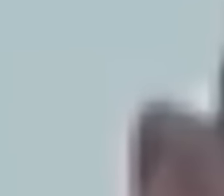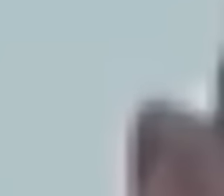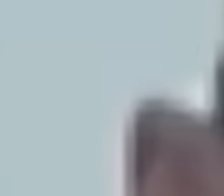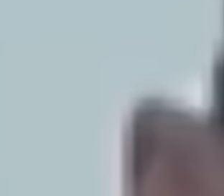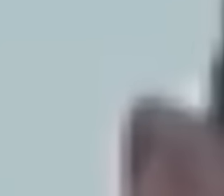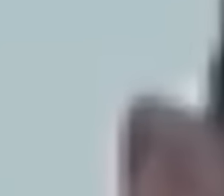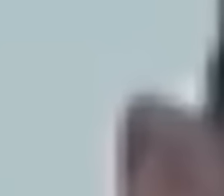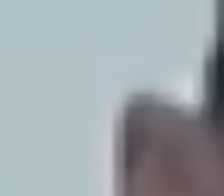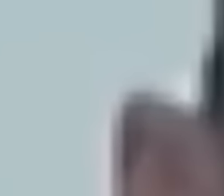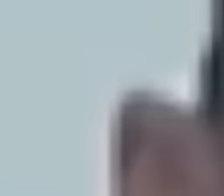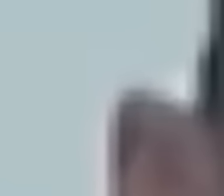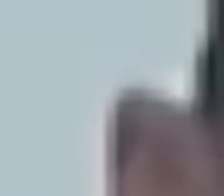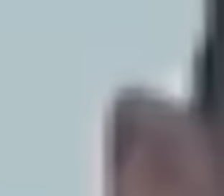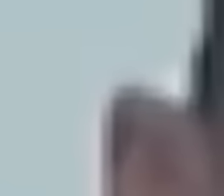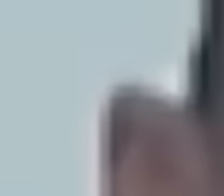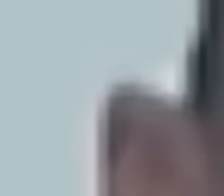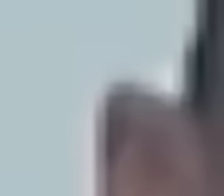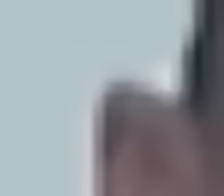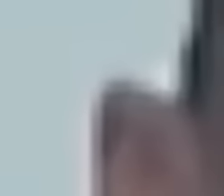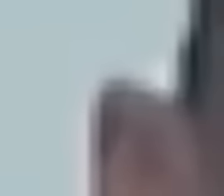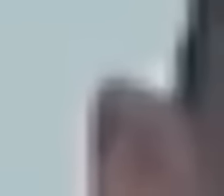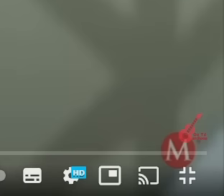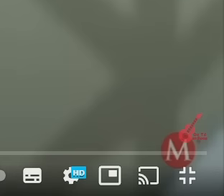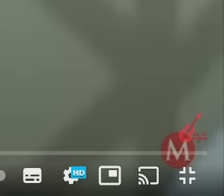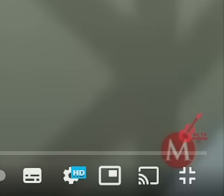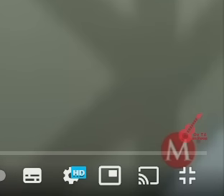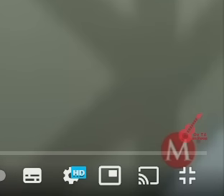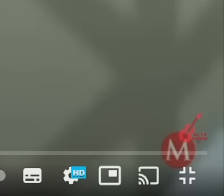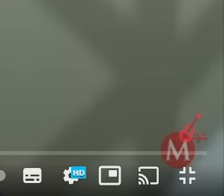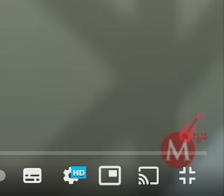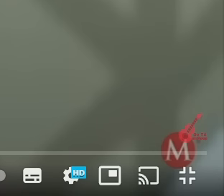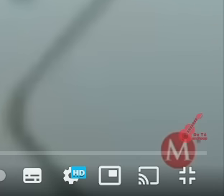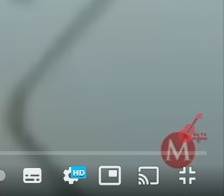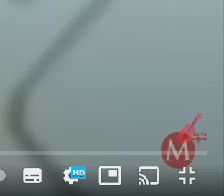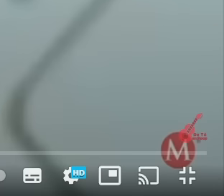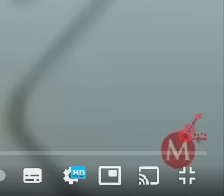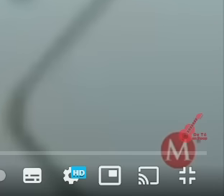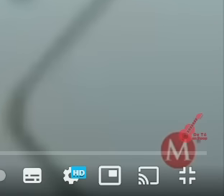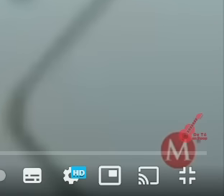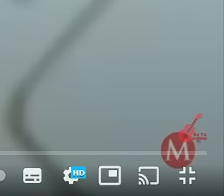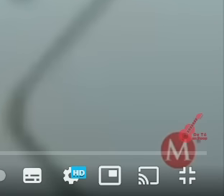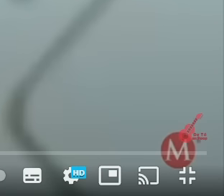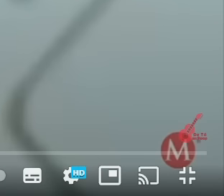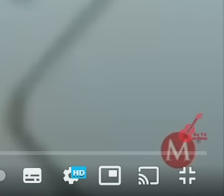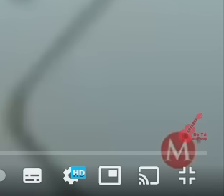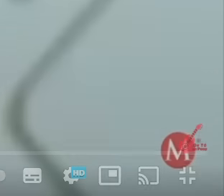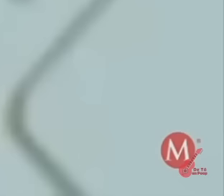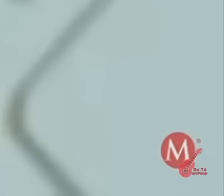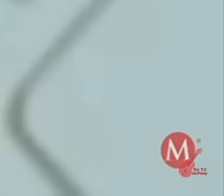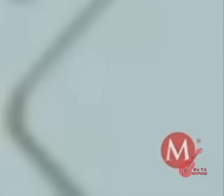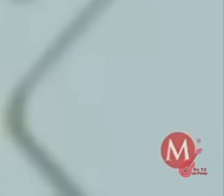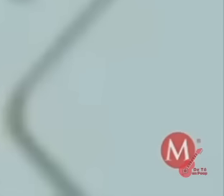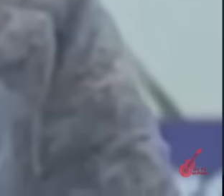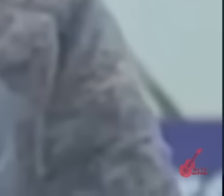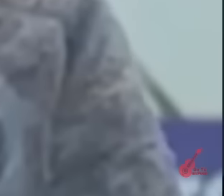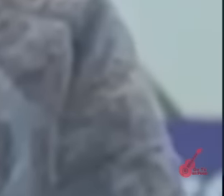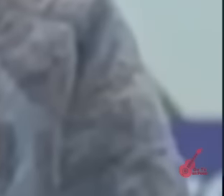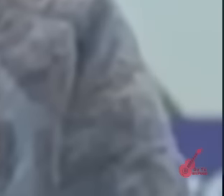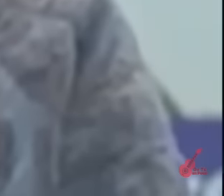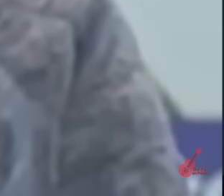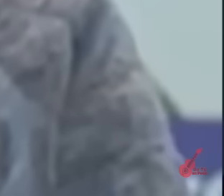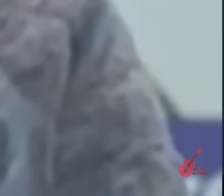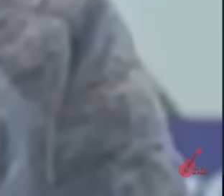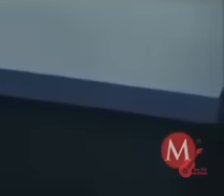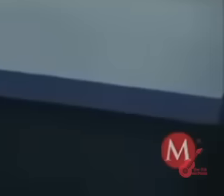Amigo, me resto en silencio. La gorda cometito. Hija de puta. Se mamó la morra, ¿eh? ¿Ves? Como la